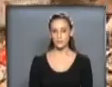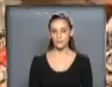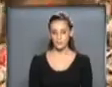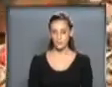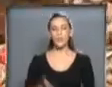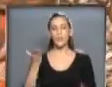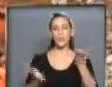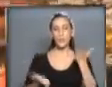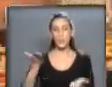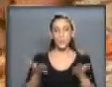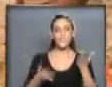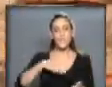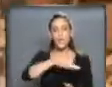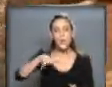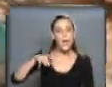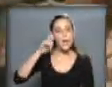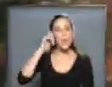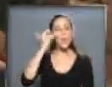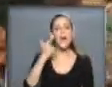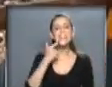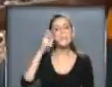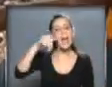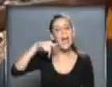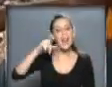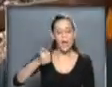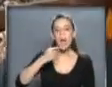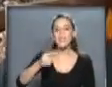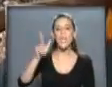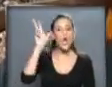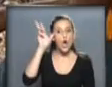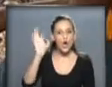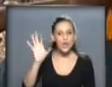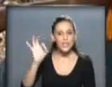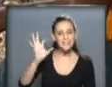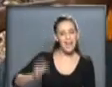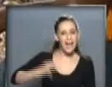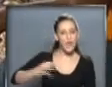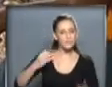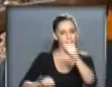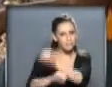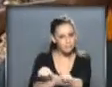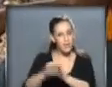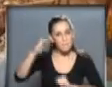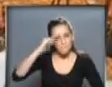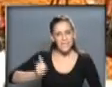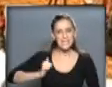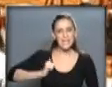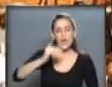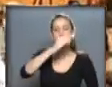La justicia de Guatemala condenó a 80 años de prisión al dictador José Efraín Ríos